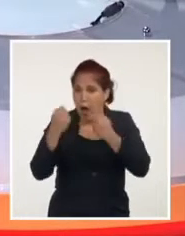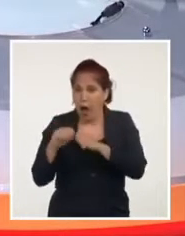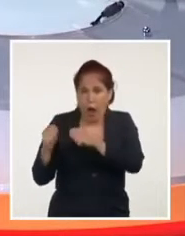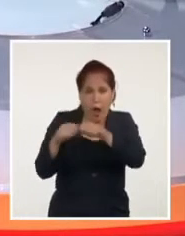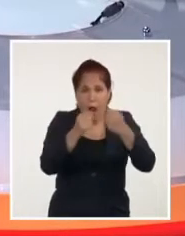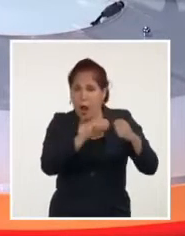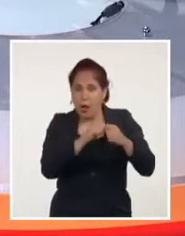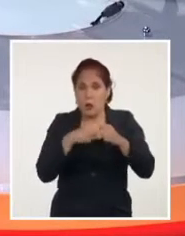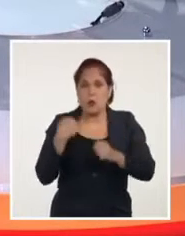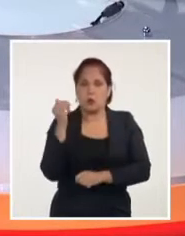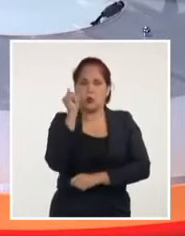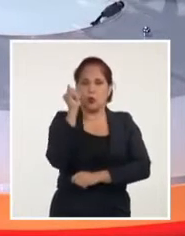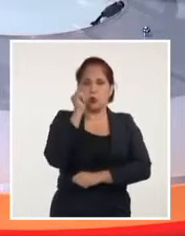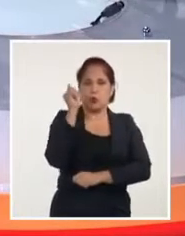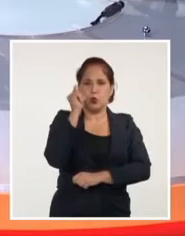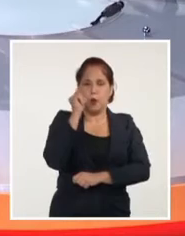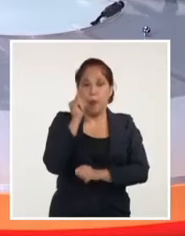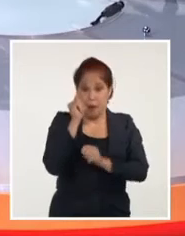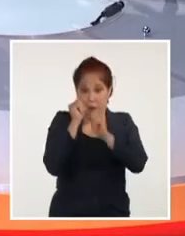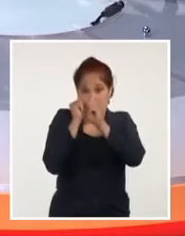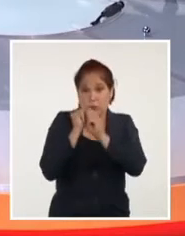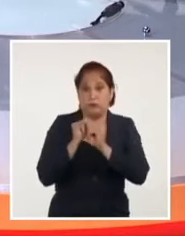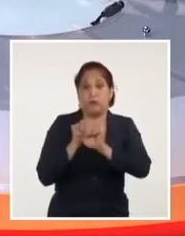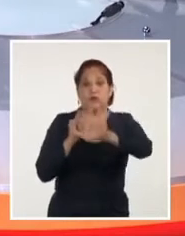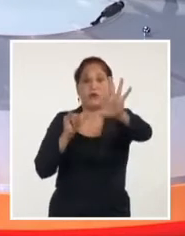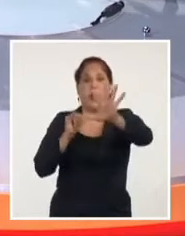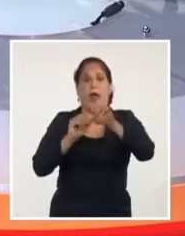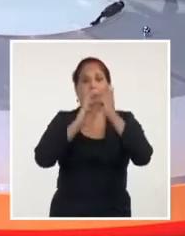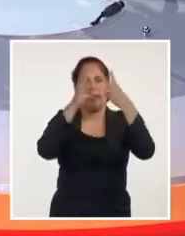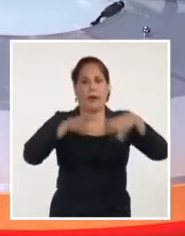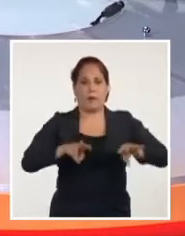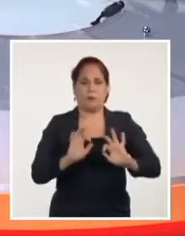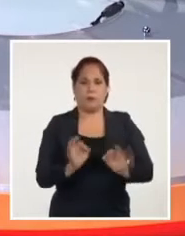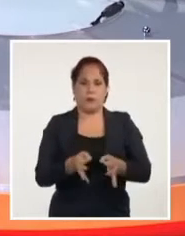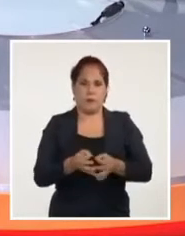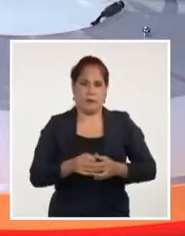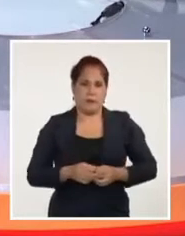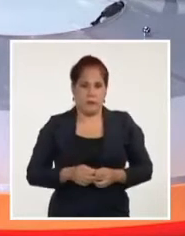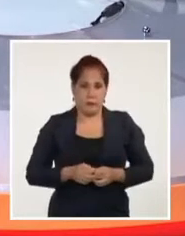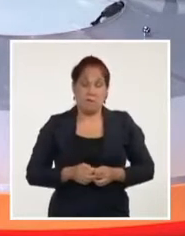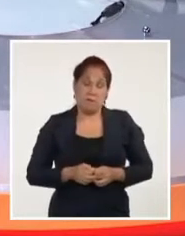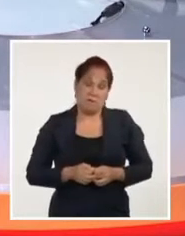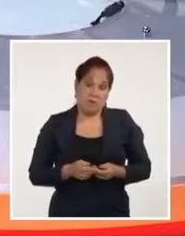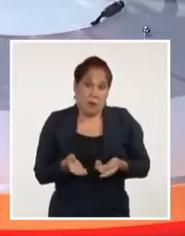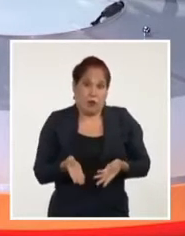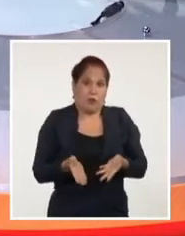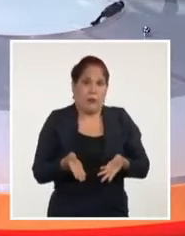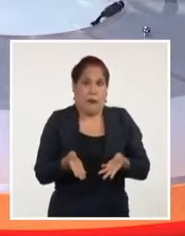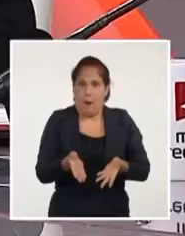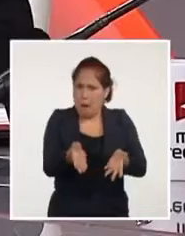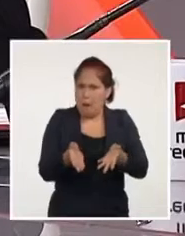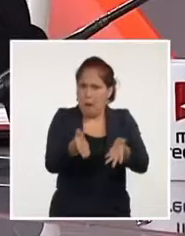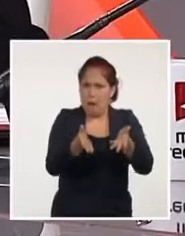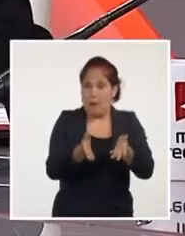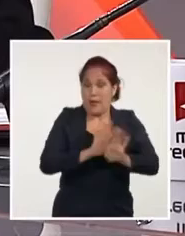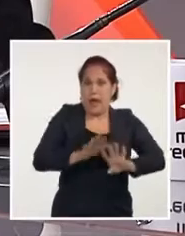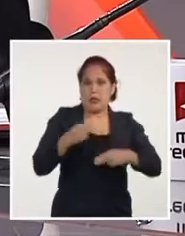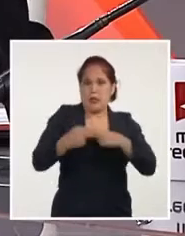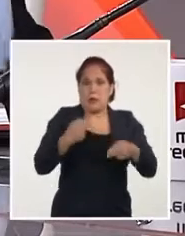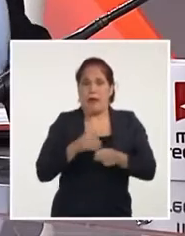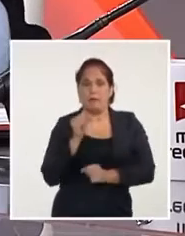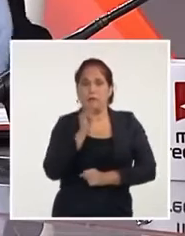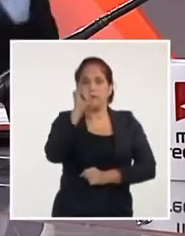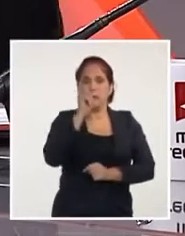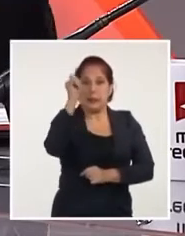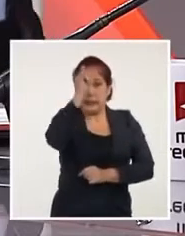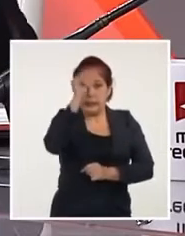atrás filmando, poniendo, tratando de construir esa realidad. ¿Cómo es posible que ese discurso, que los discursos